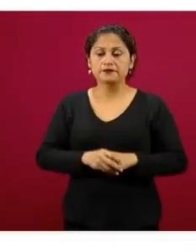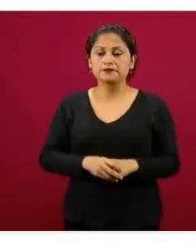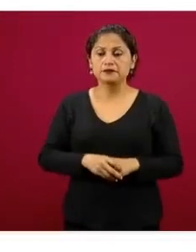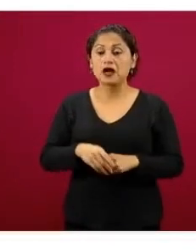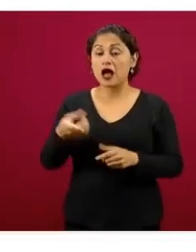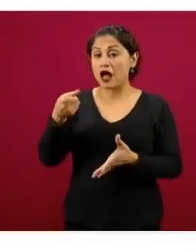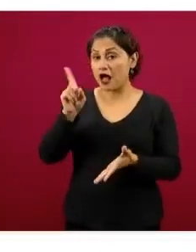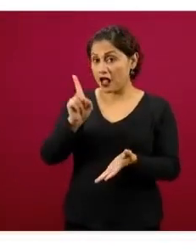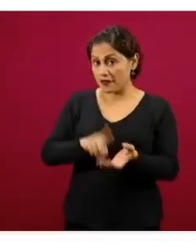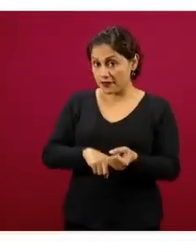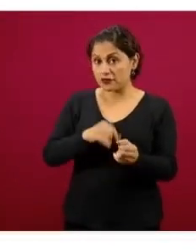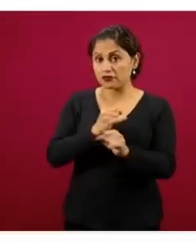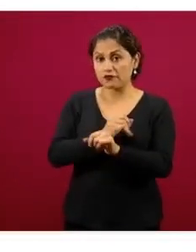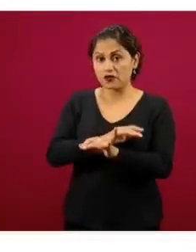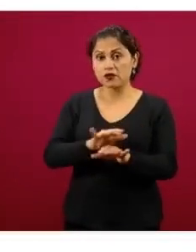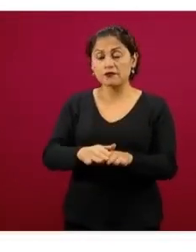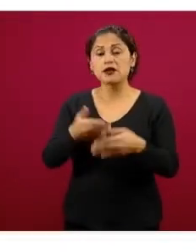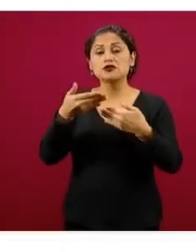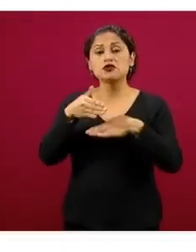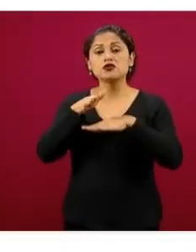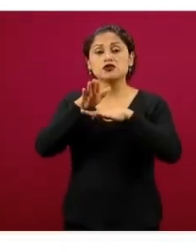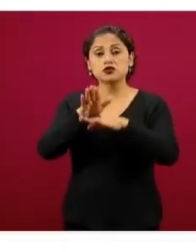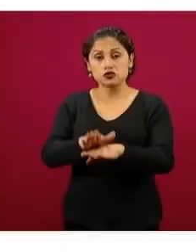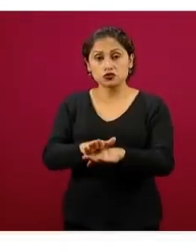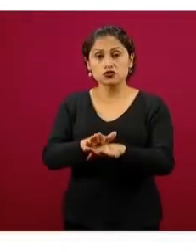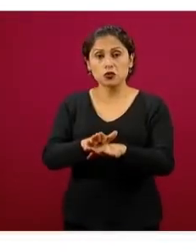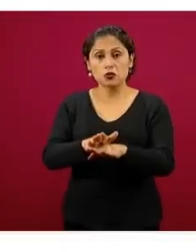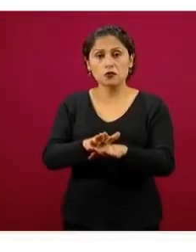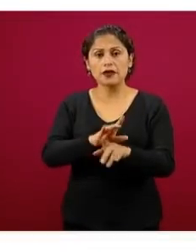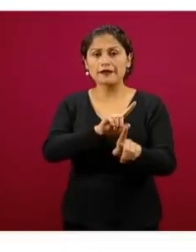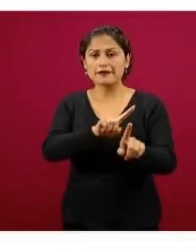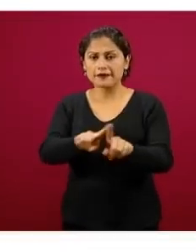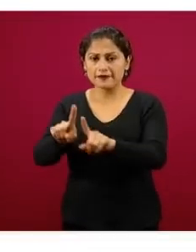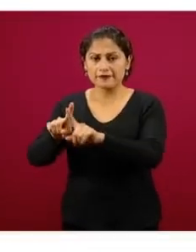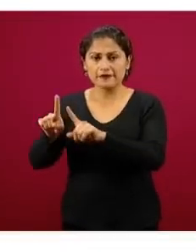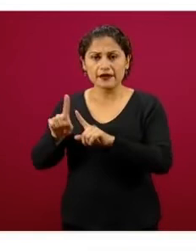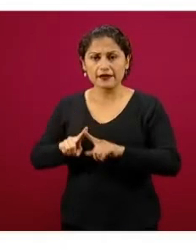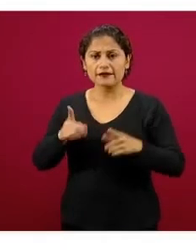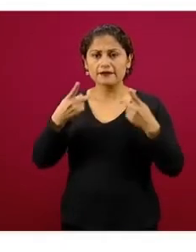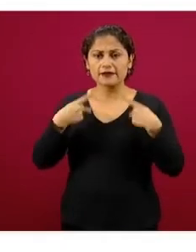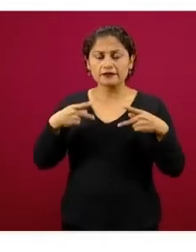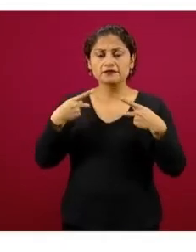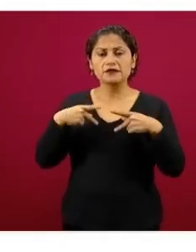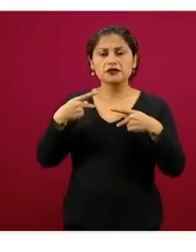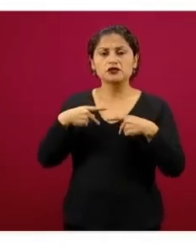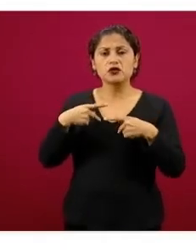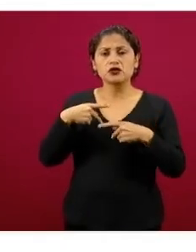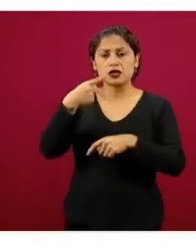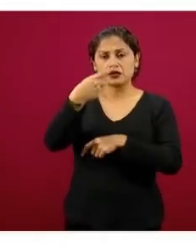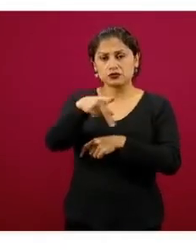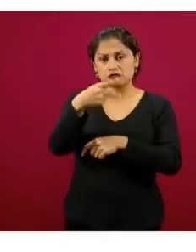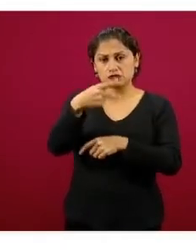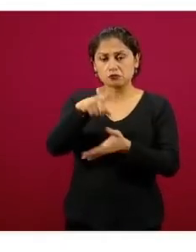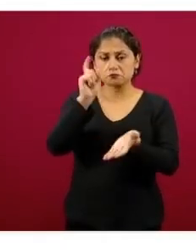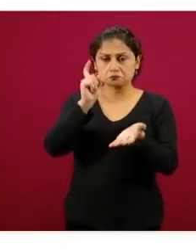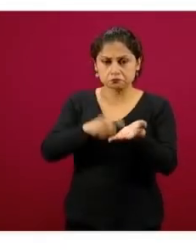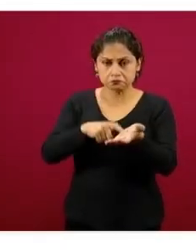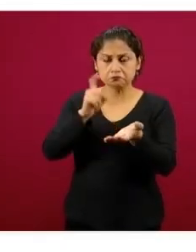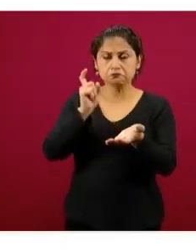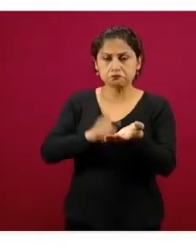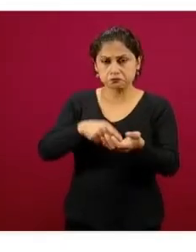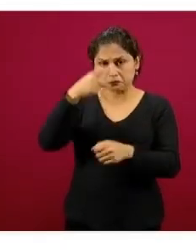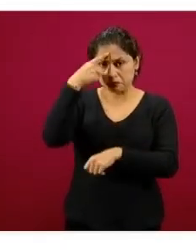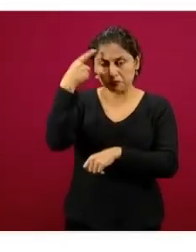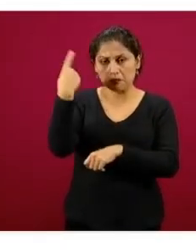datos que las personas van dejando de contacto y de su estado de salud,